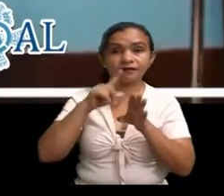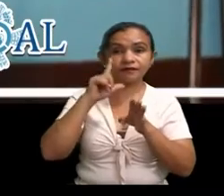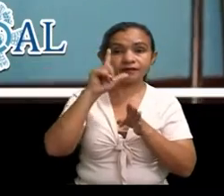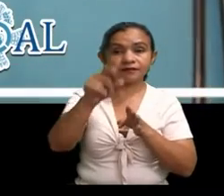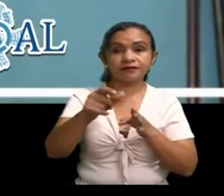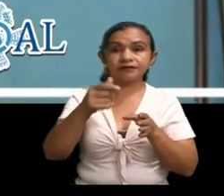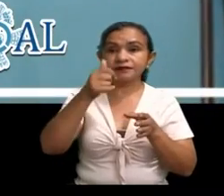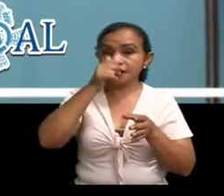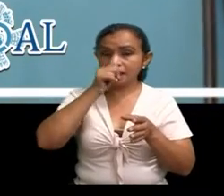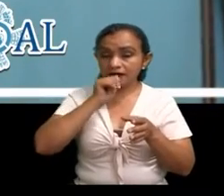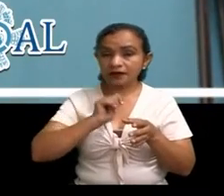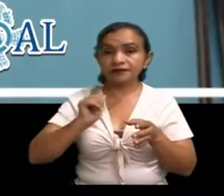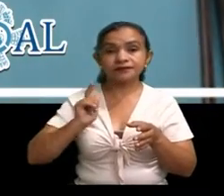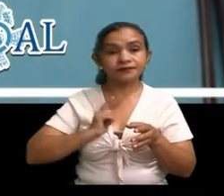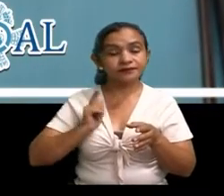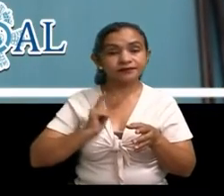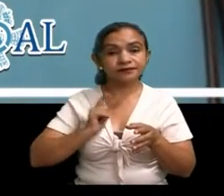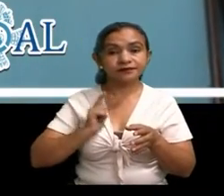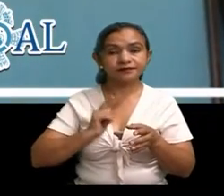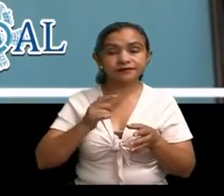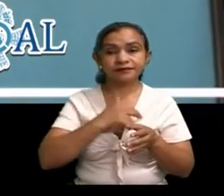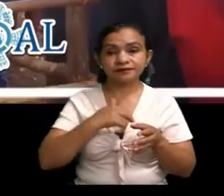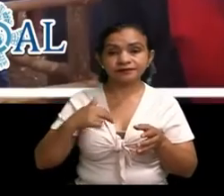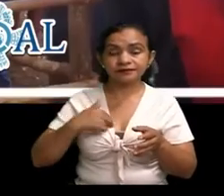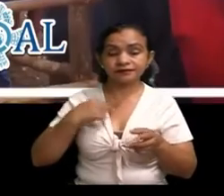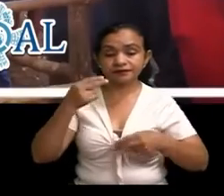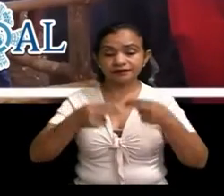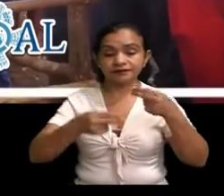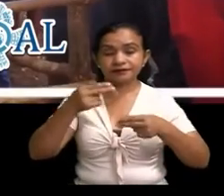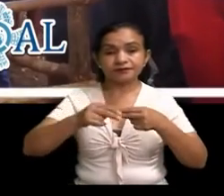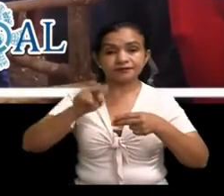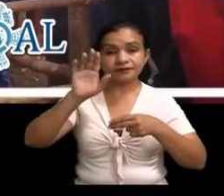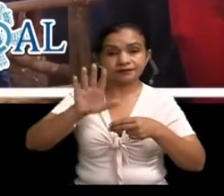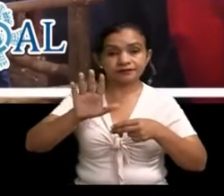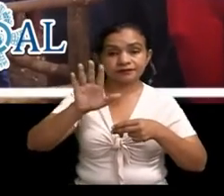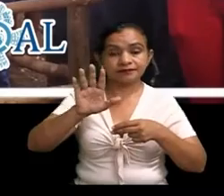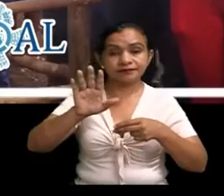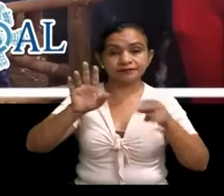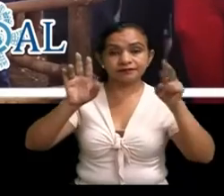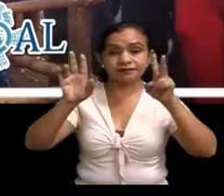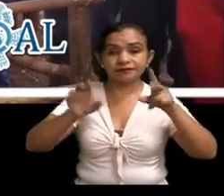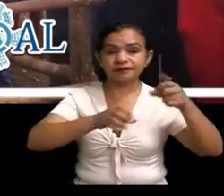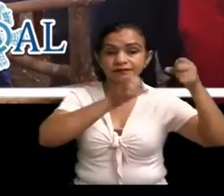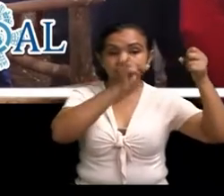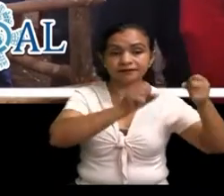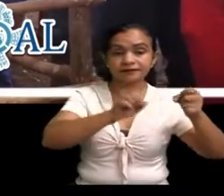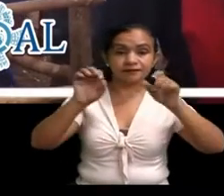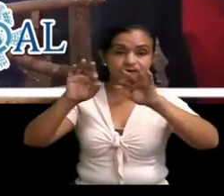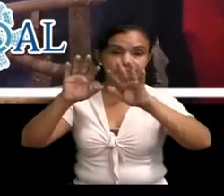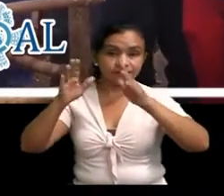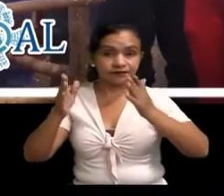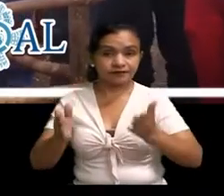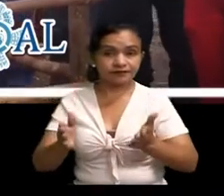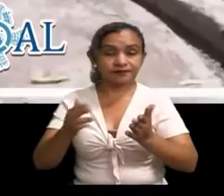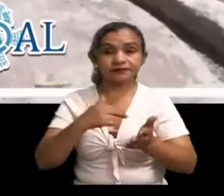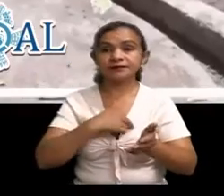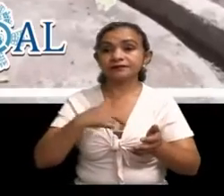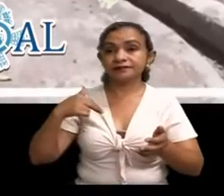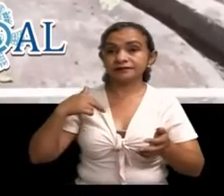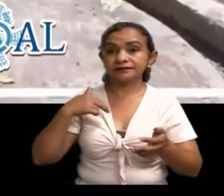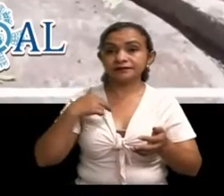nosotros vamos a estar impactando con el objetivo número 5, que tiene que ver con la equidad de género. Y nosotros lo hacemos